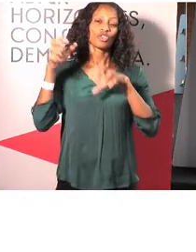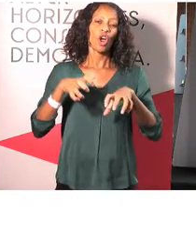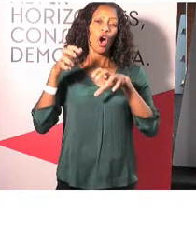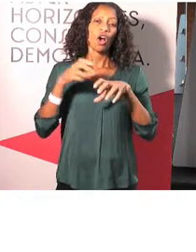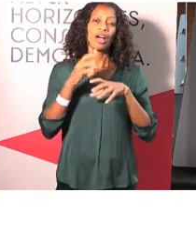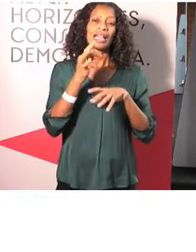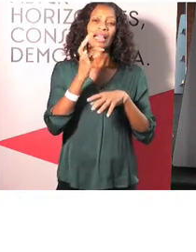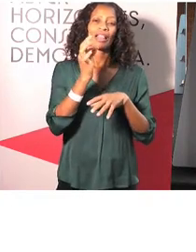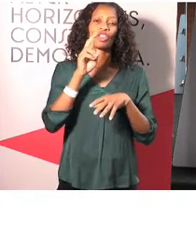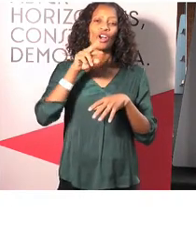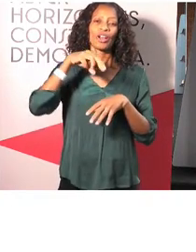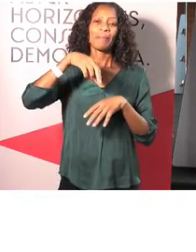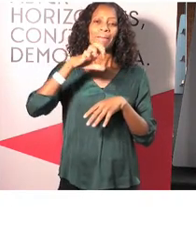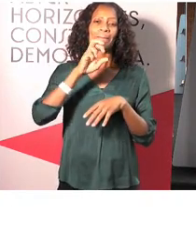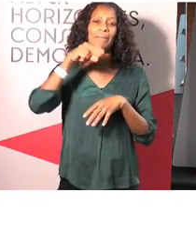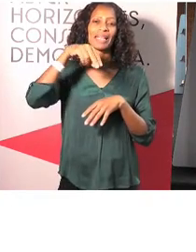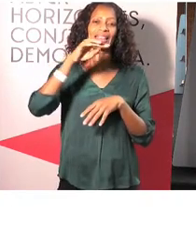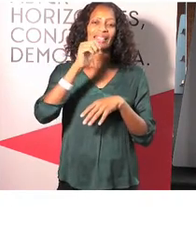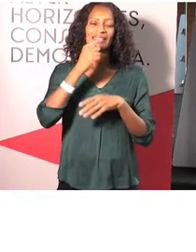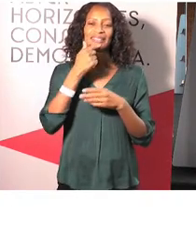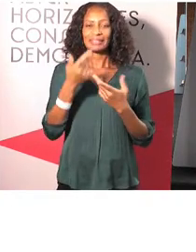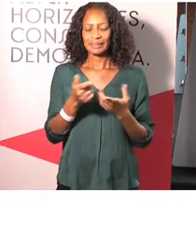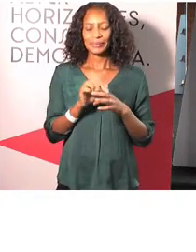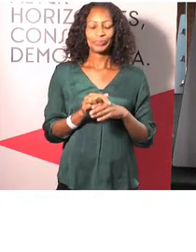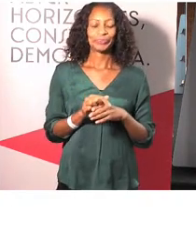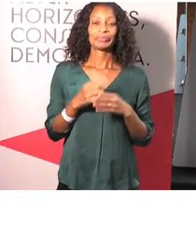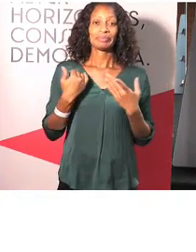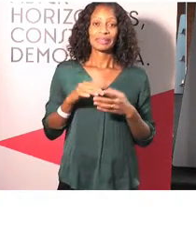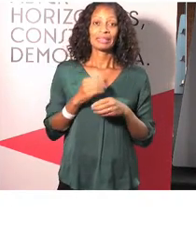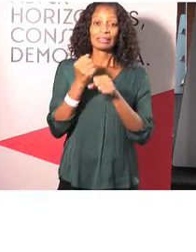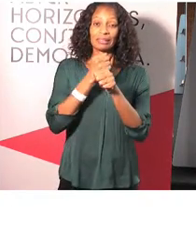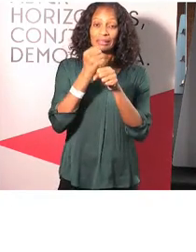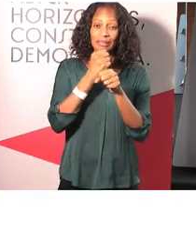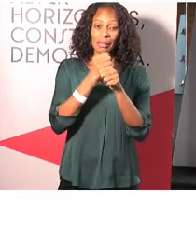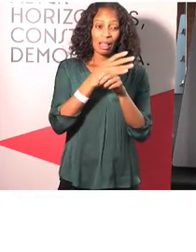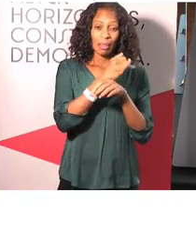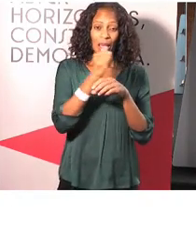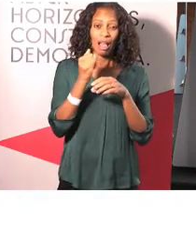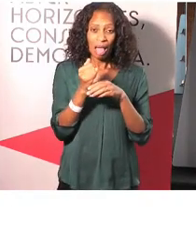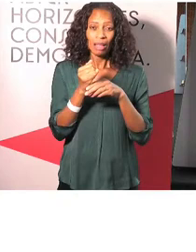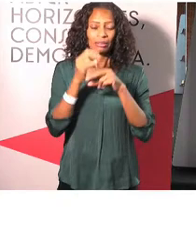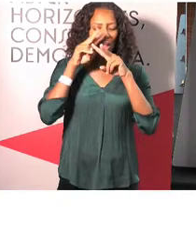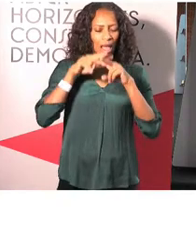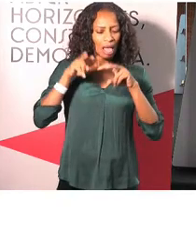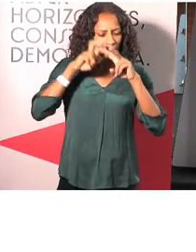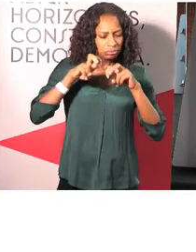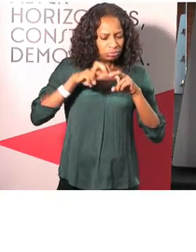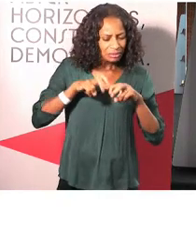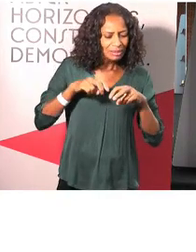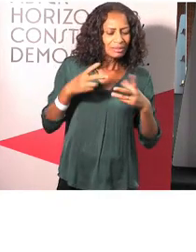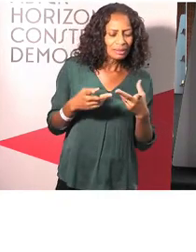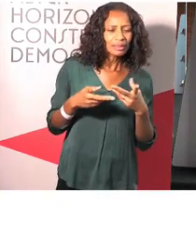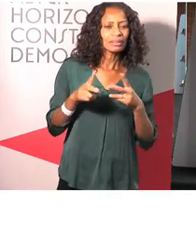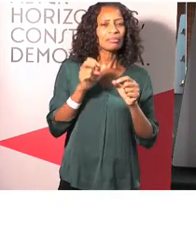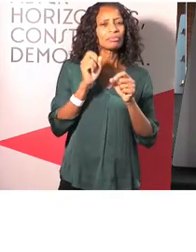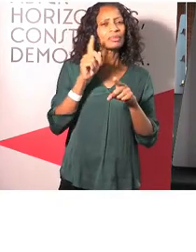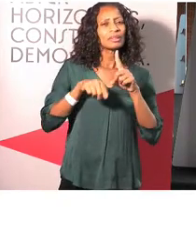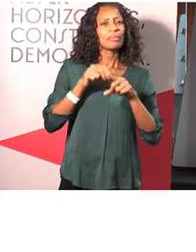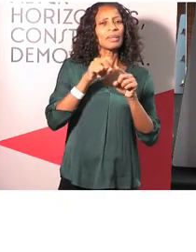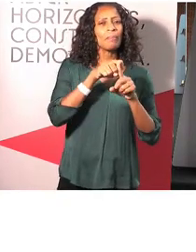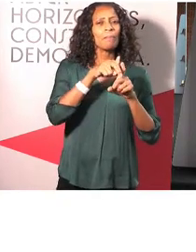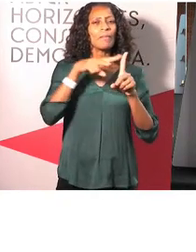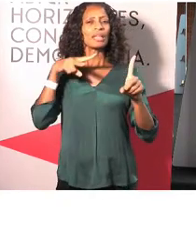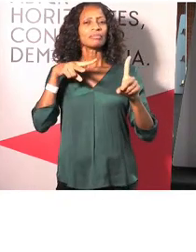Hicimos una revisión de los análisis que se han hecho y los trabajos que existen con perspectiva de género y feminista de los